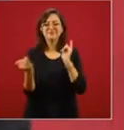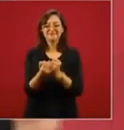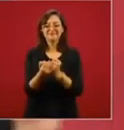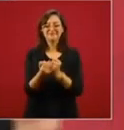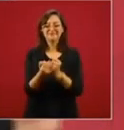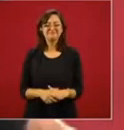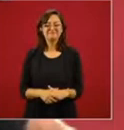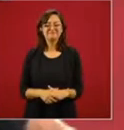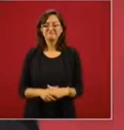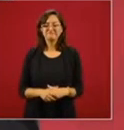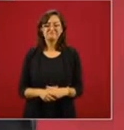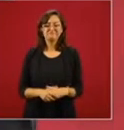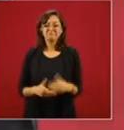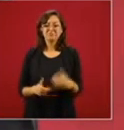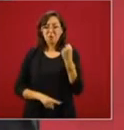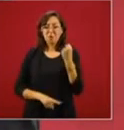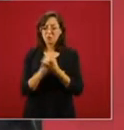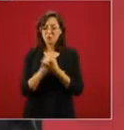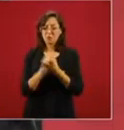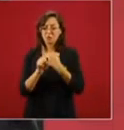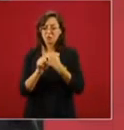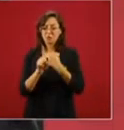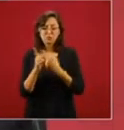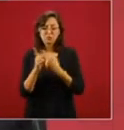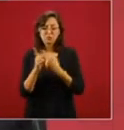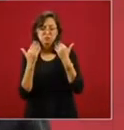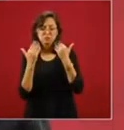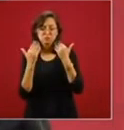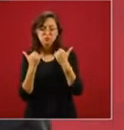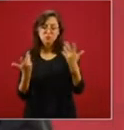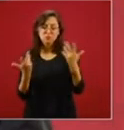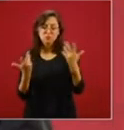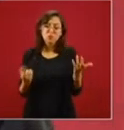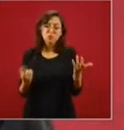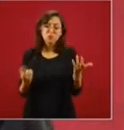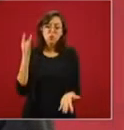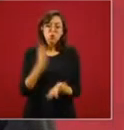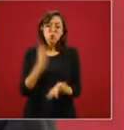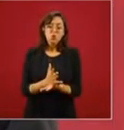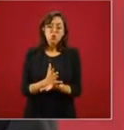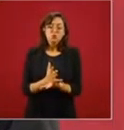sin ningún problema. Nada más cuidar